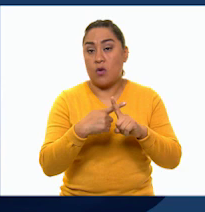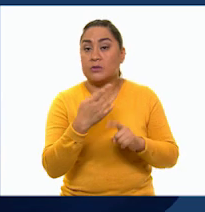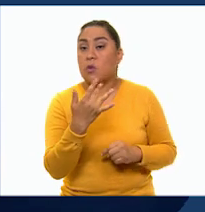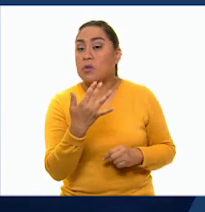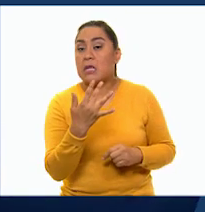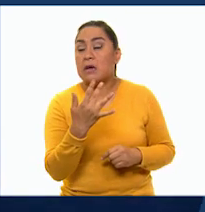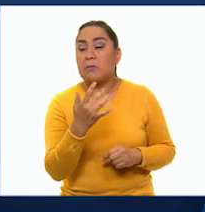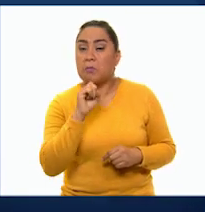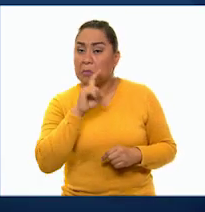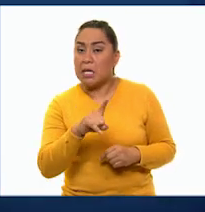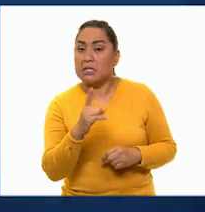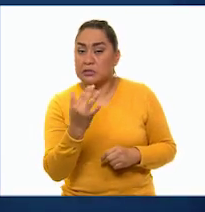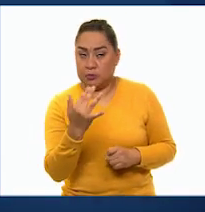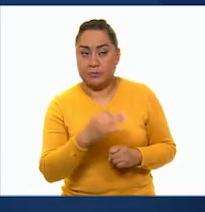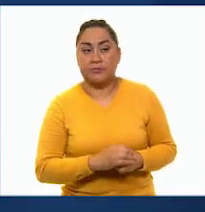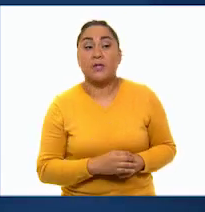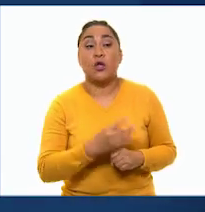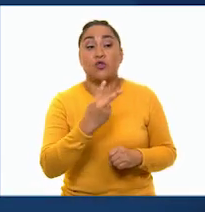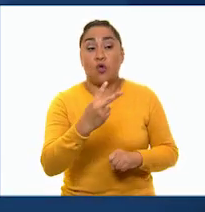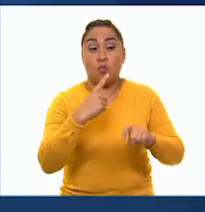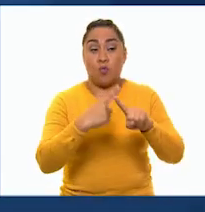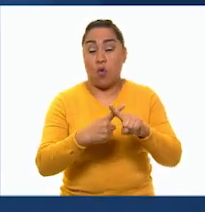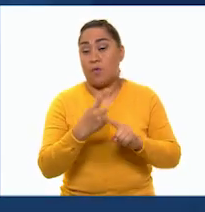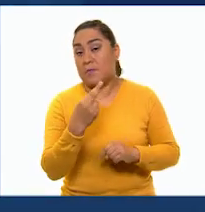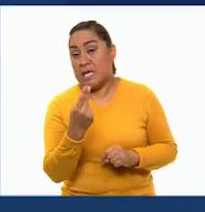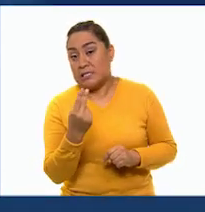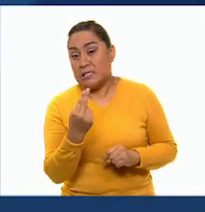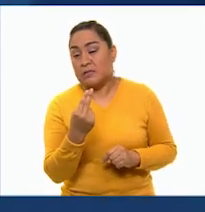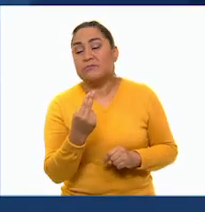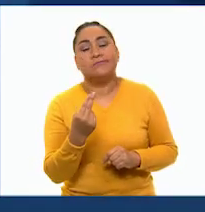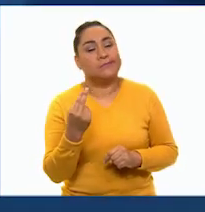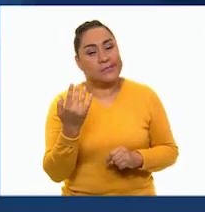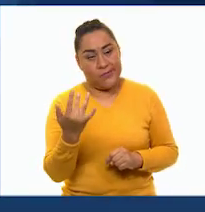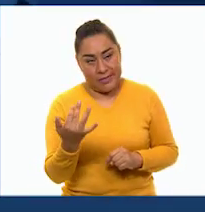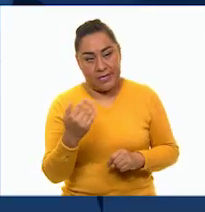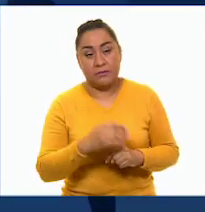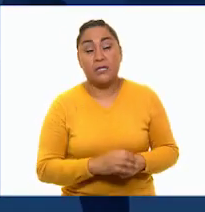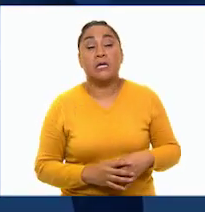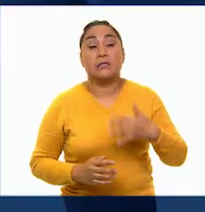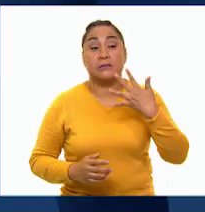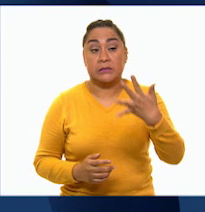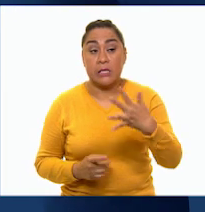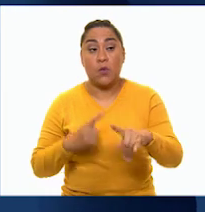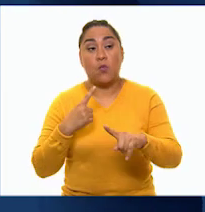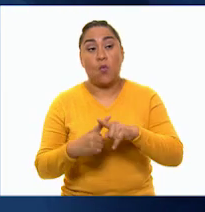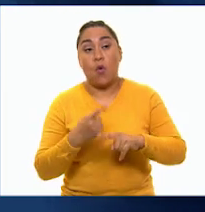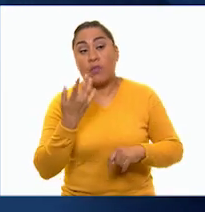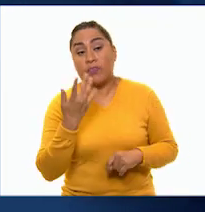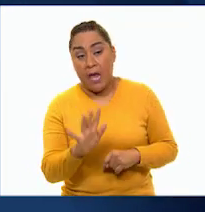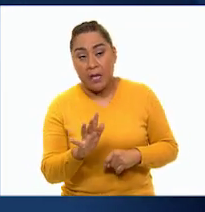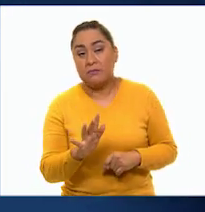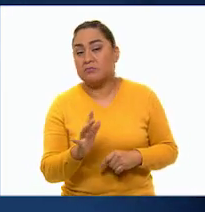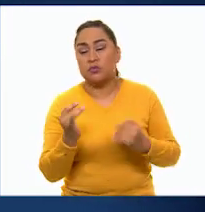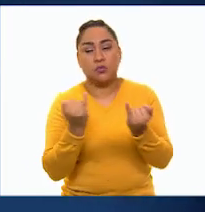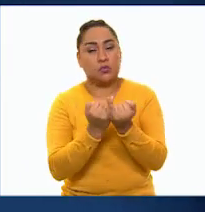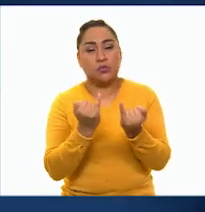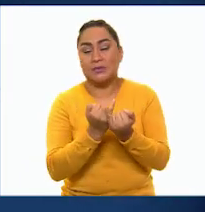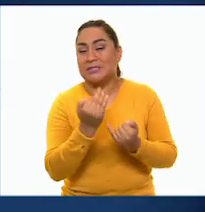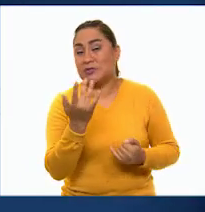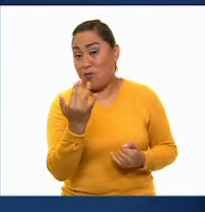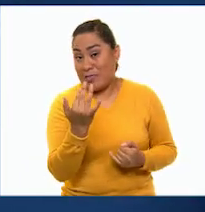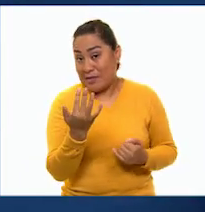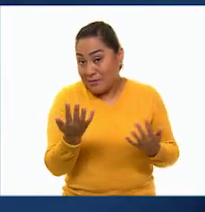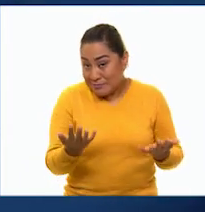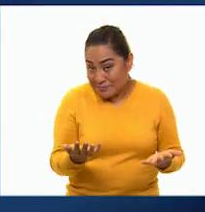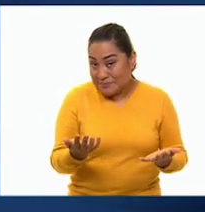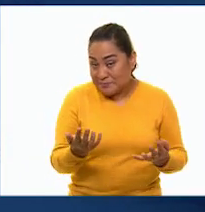a 50. 2 por 25 es igual a 50. Y 5 por 10 es igual a 50.